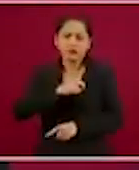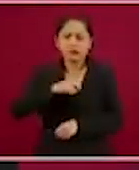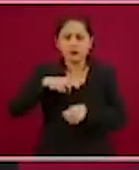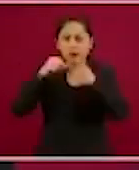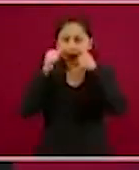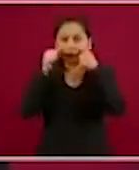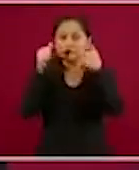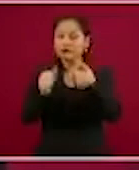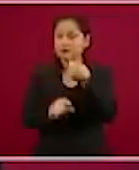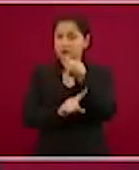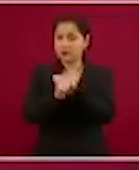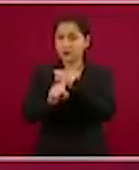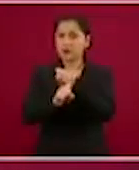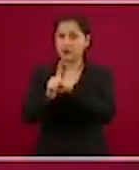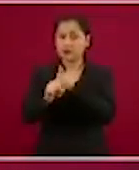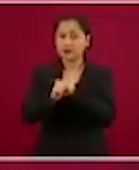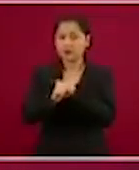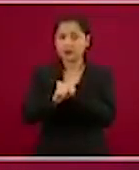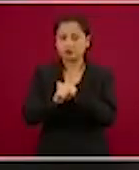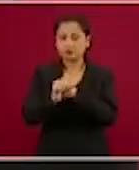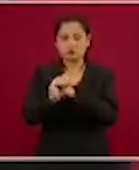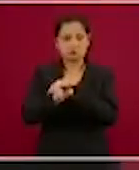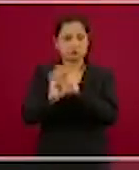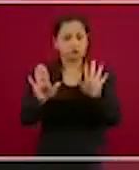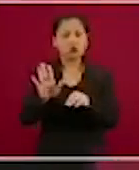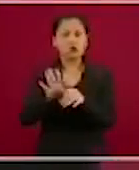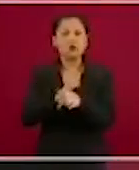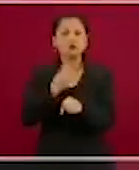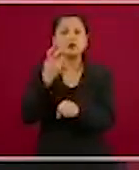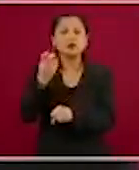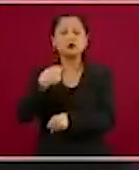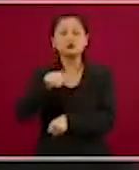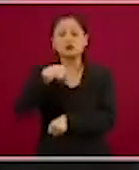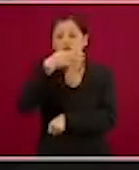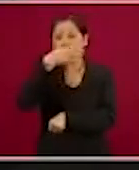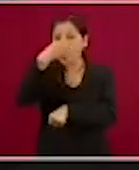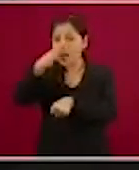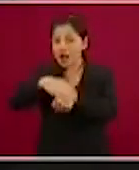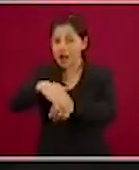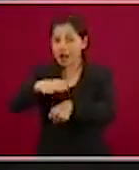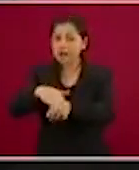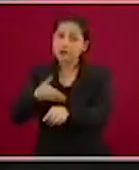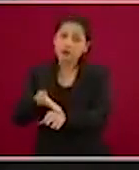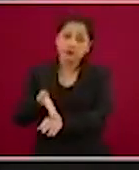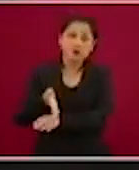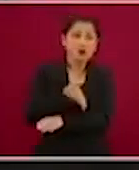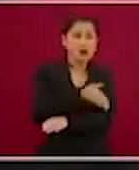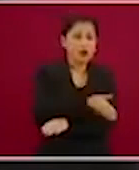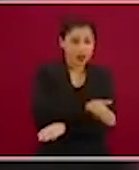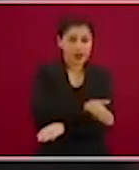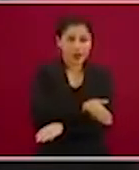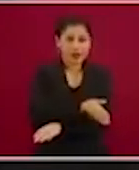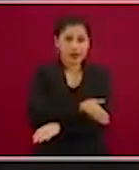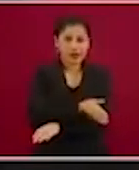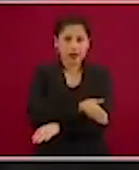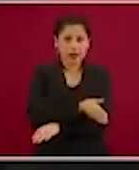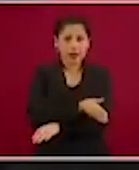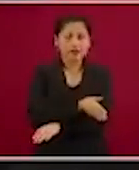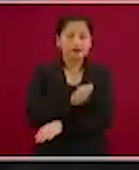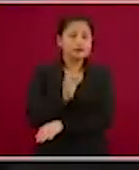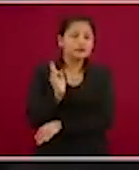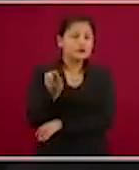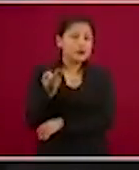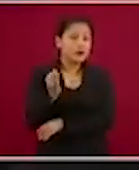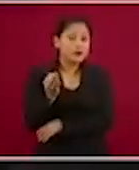79 mil 468 guantes 8.380 gorros 110.000 mascarillas n95